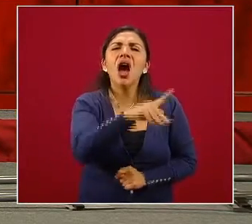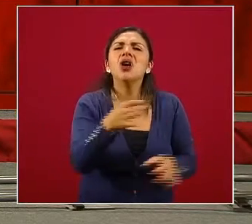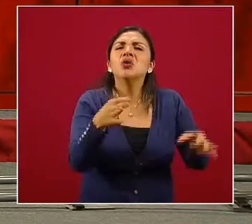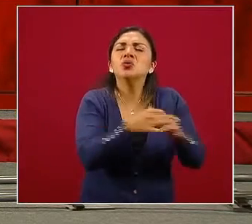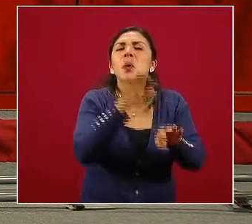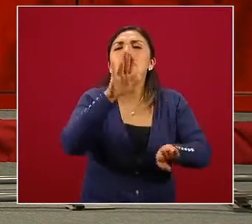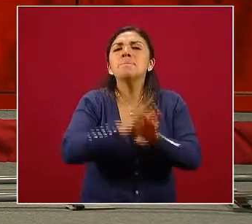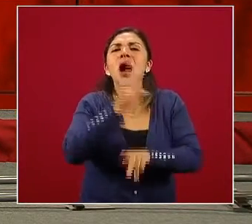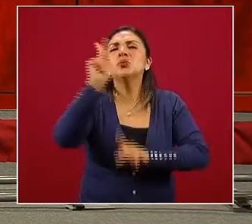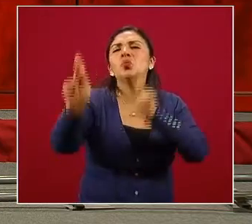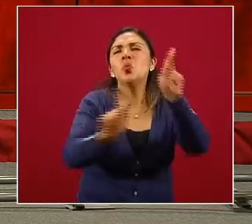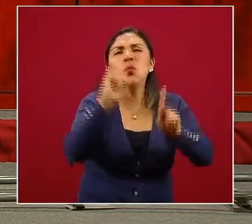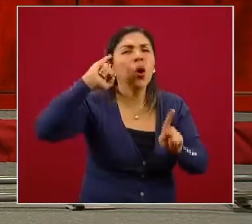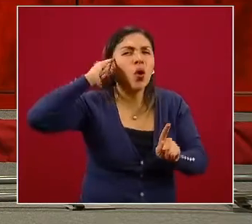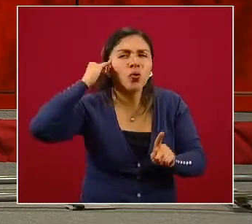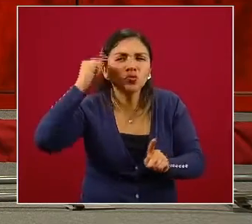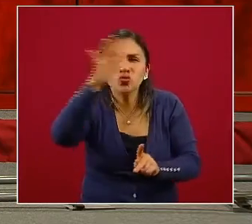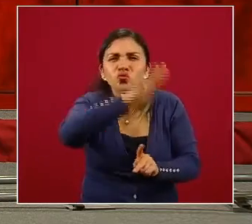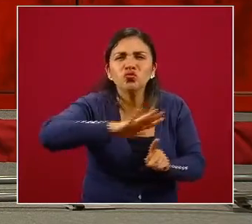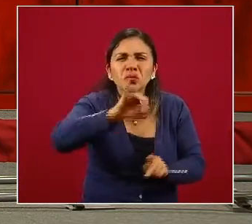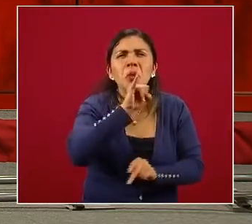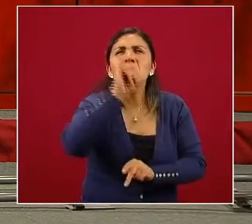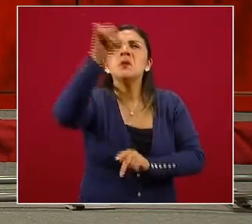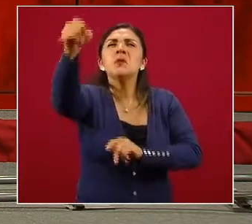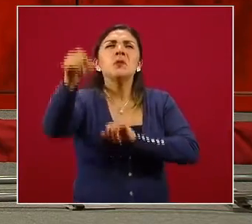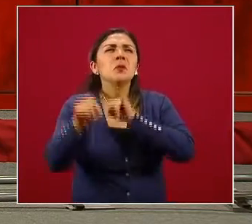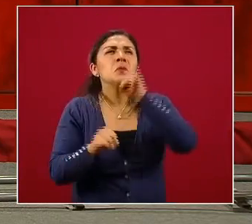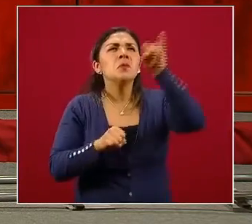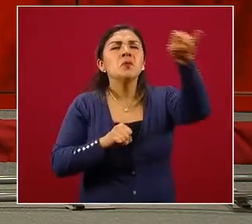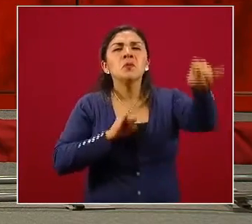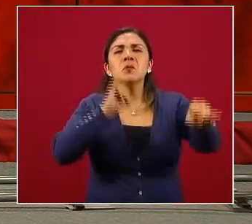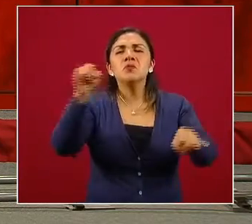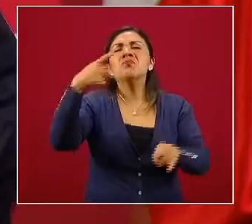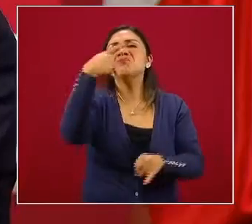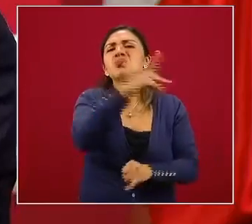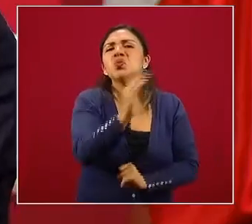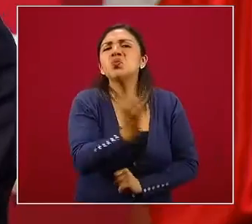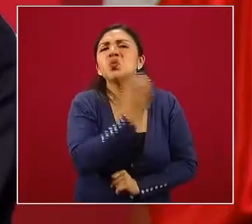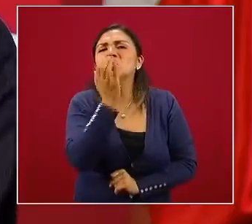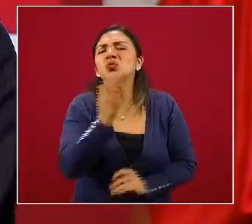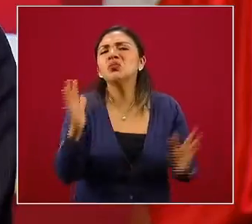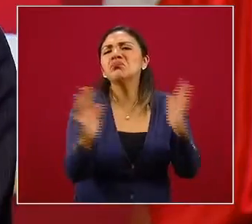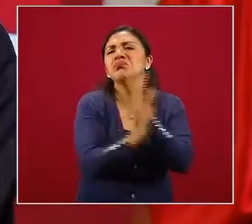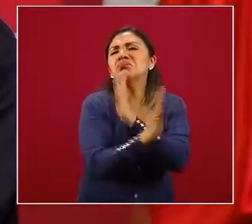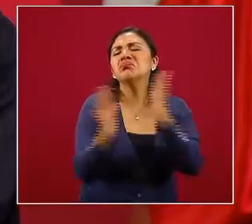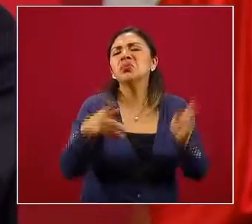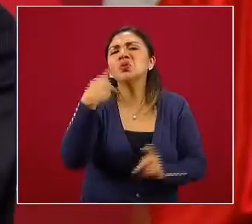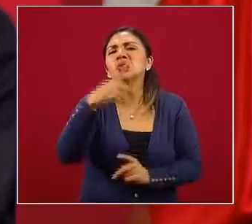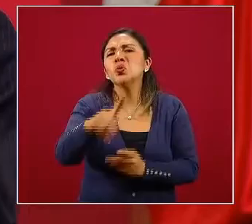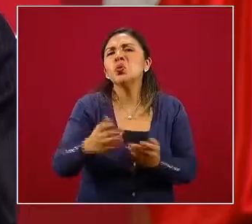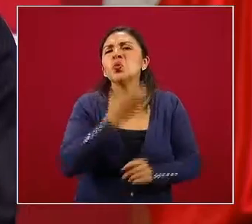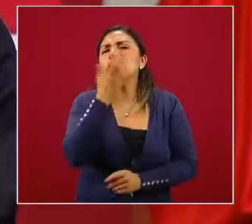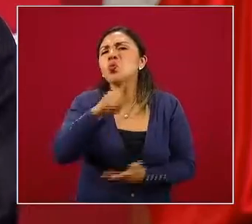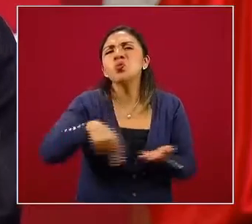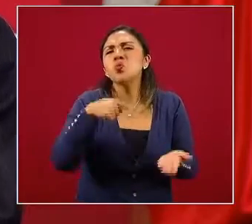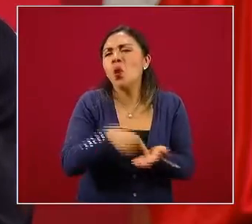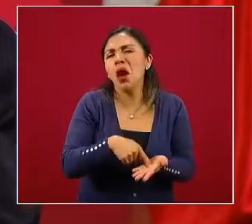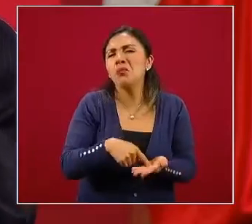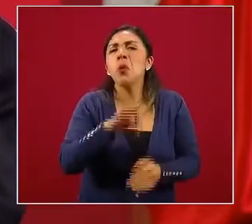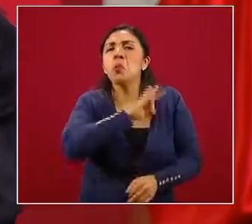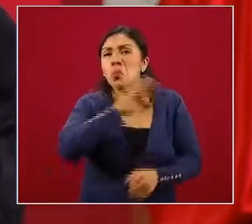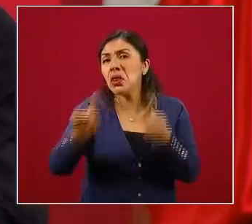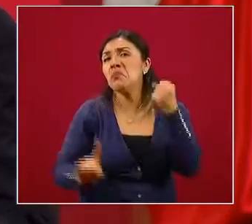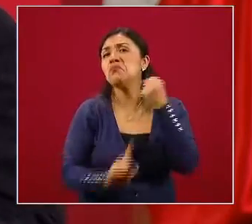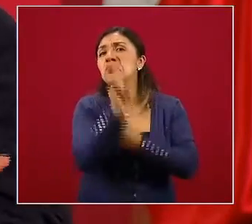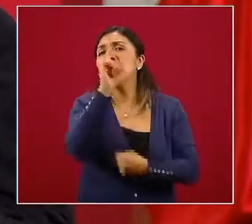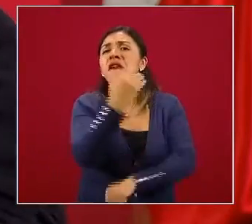en su mayoría rurales, dispersos, muy acostumbrados a las dinámicas locales. Eventualmente podría pasar